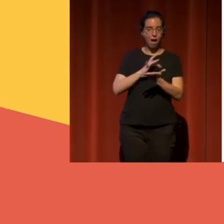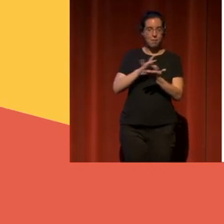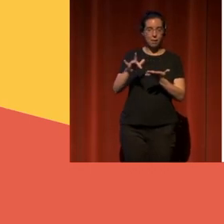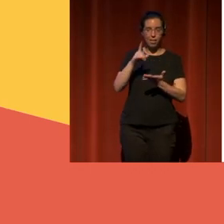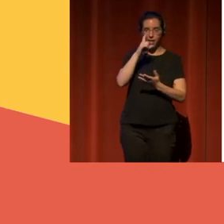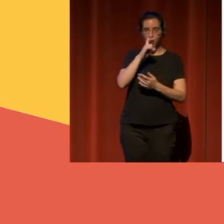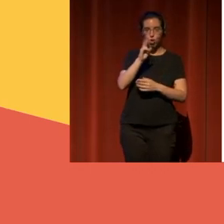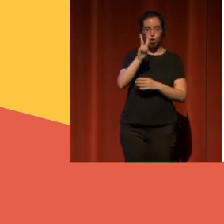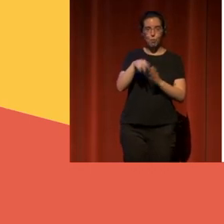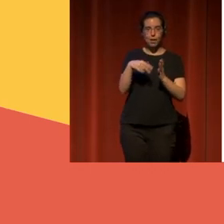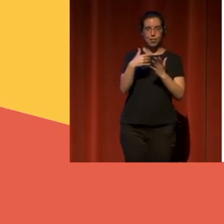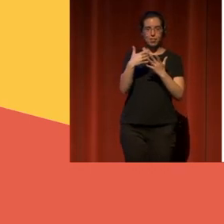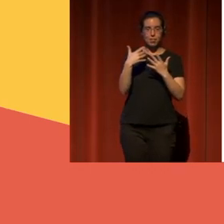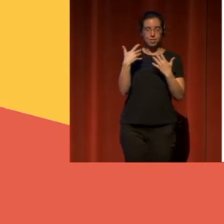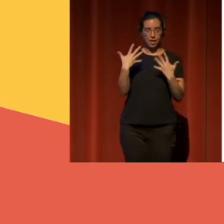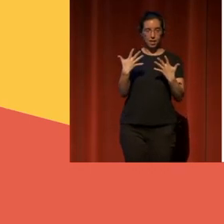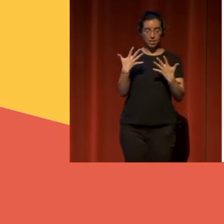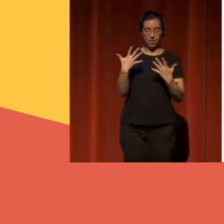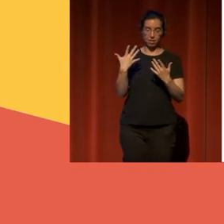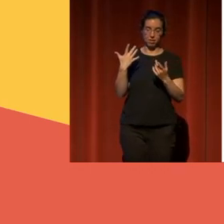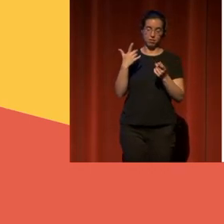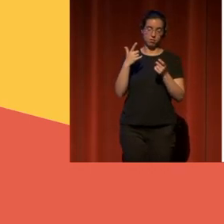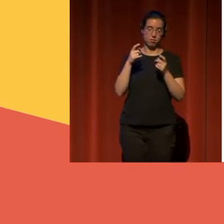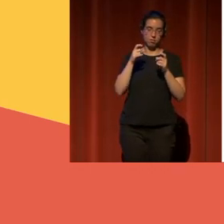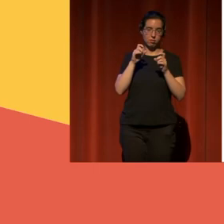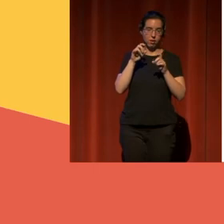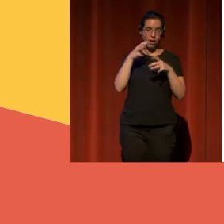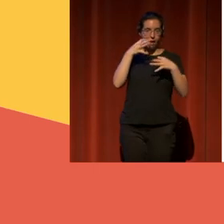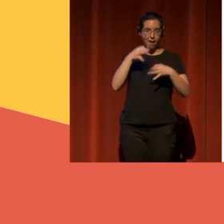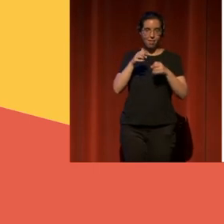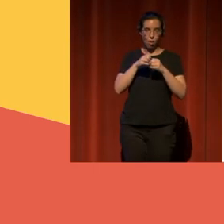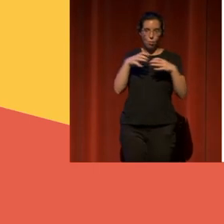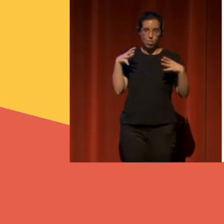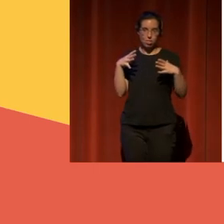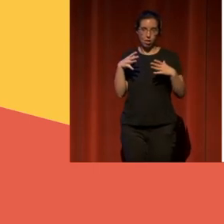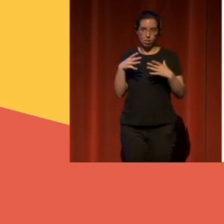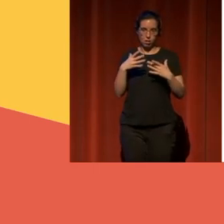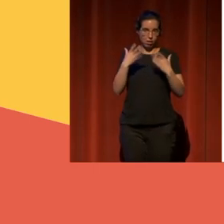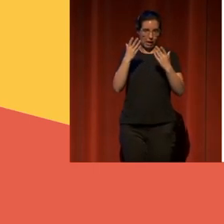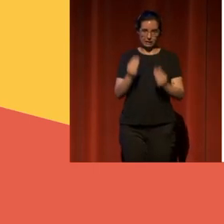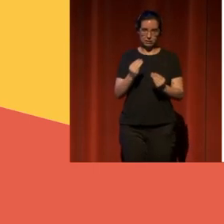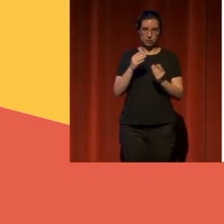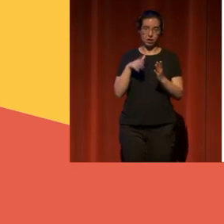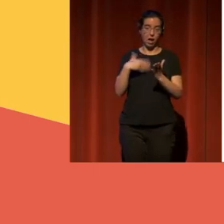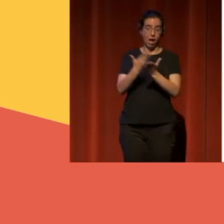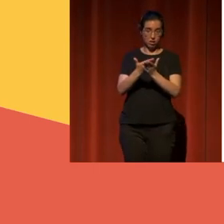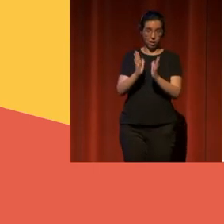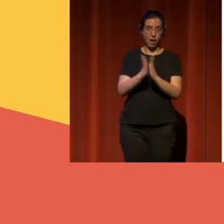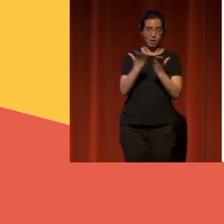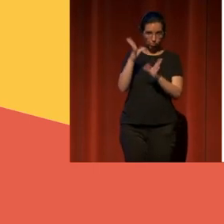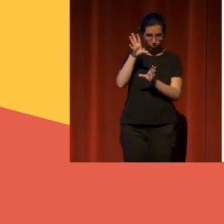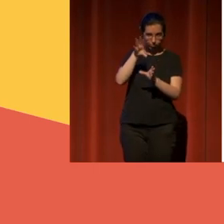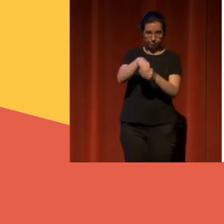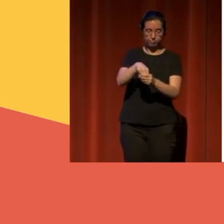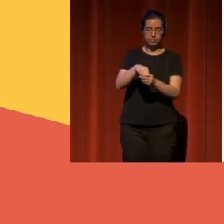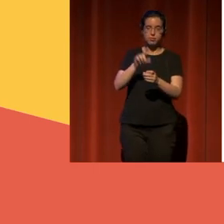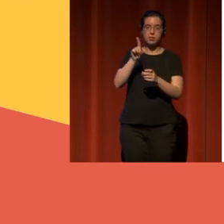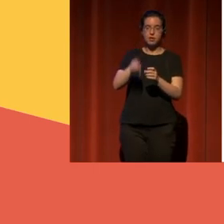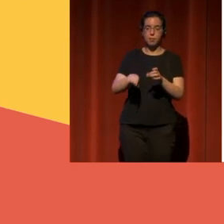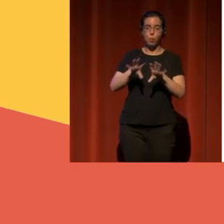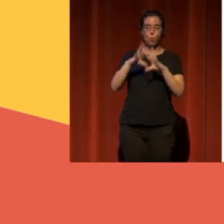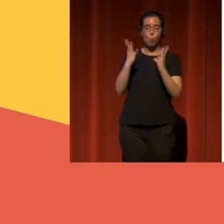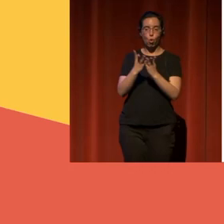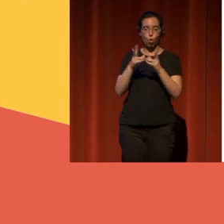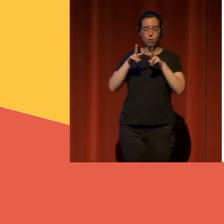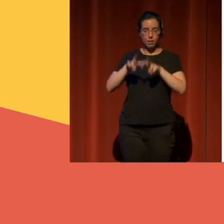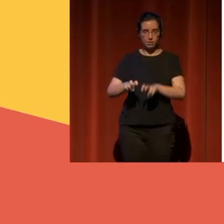realidad aumentada, como sabéis, en diferentes ámbitos ha sido muy grande. Llegó hasta los libros y después de los libros ha llegado al mundo de la